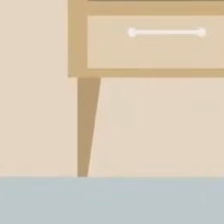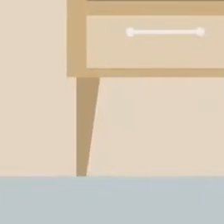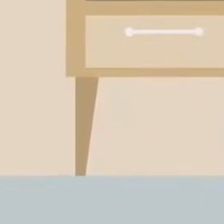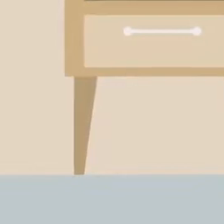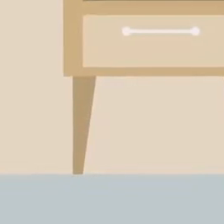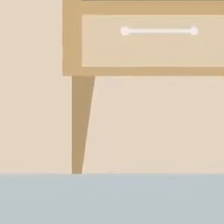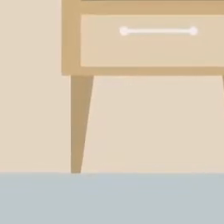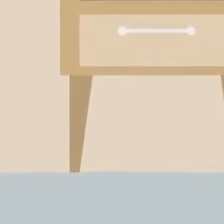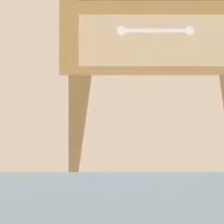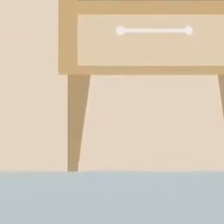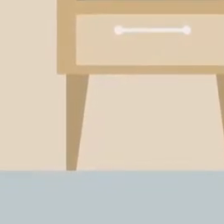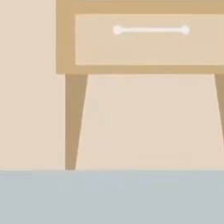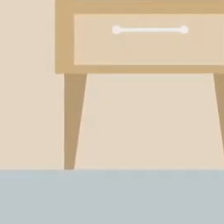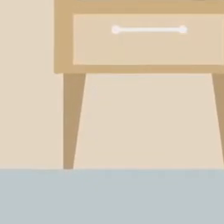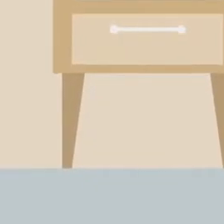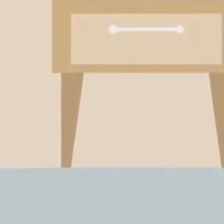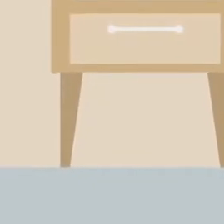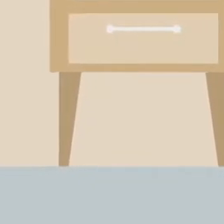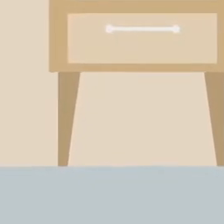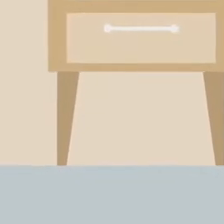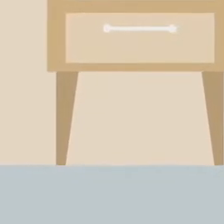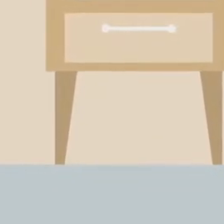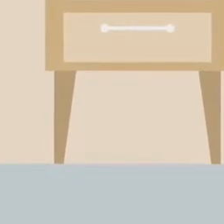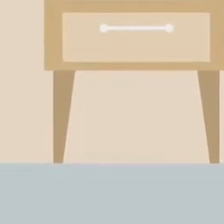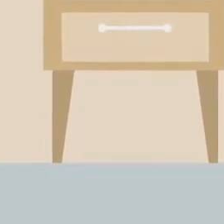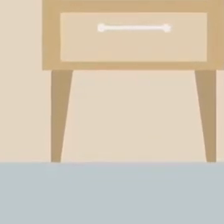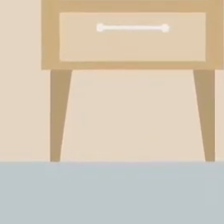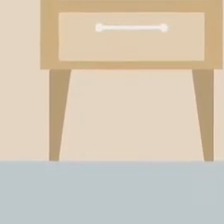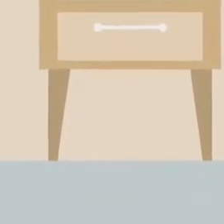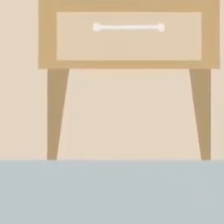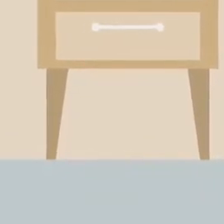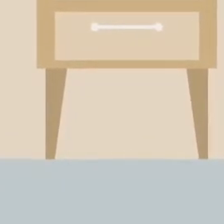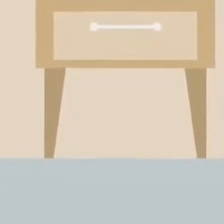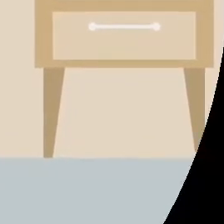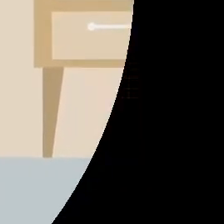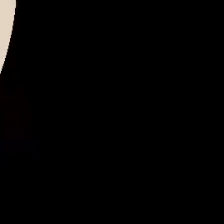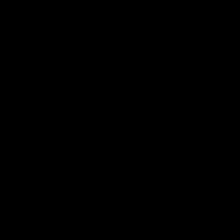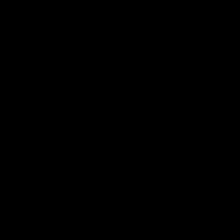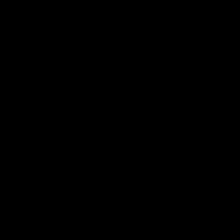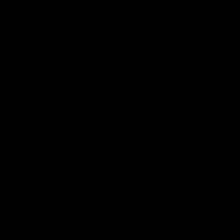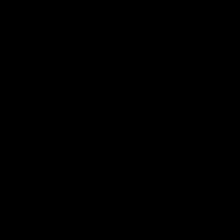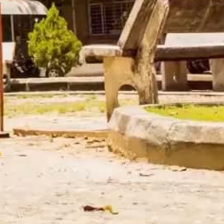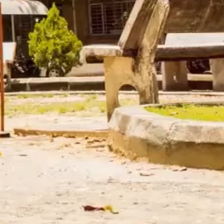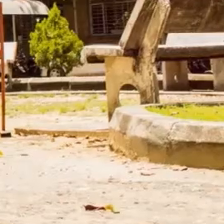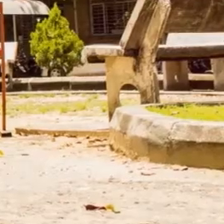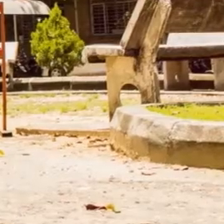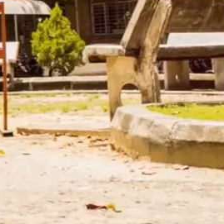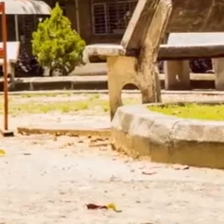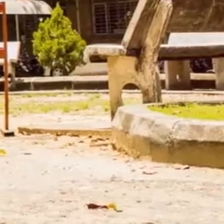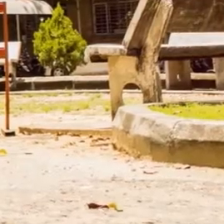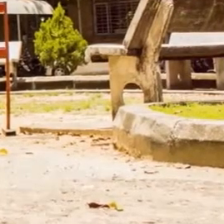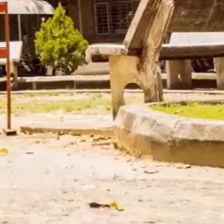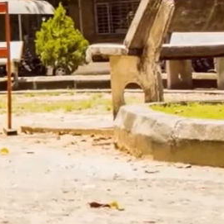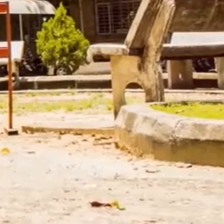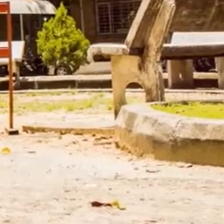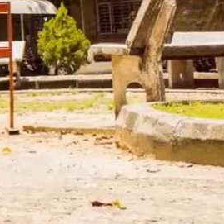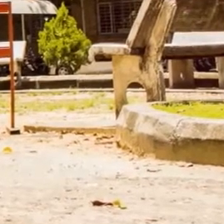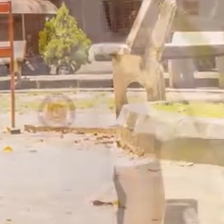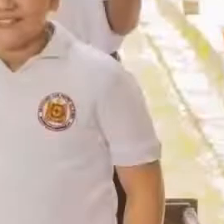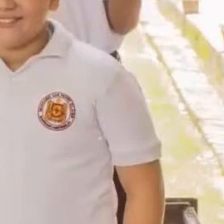¡Te lo dije, Rufino! Hay que respetar los semáforos y las señales de tránsito. Seminario San